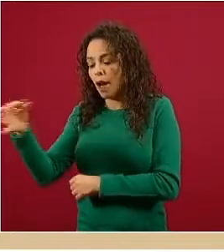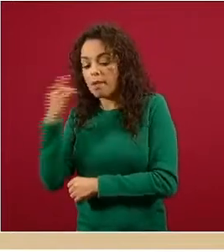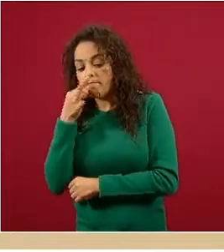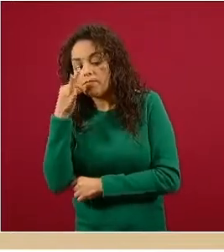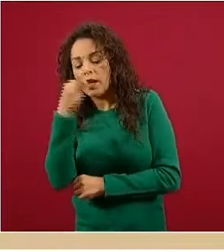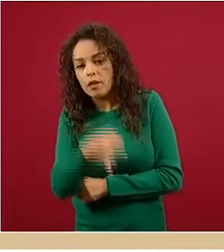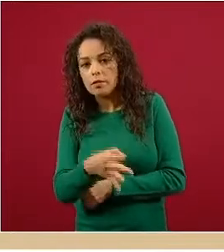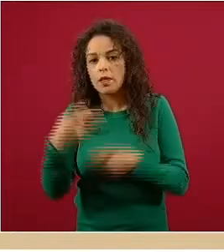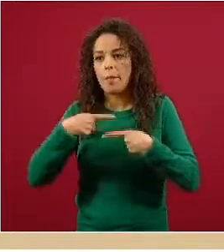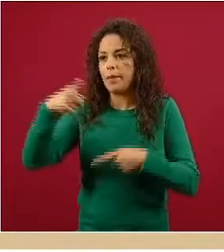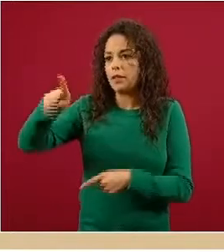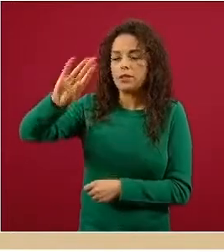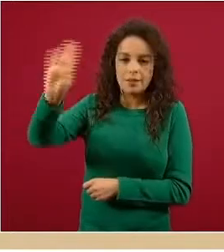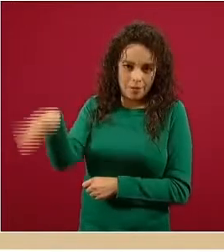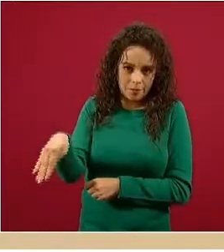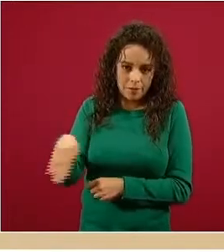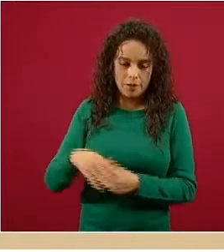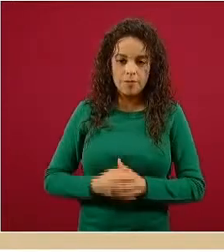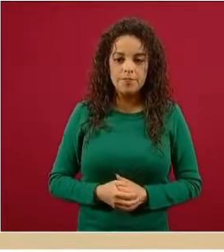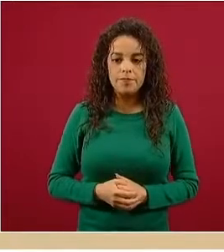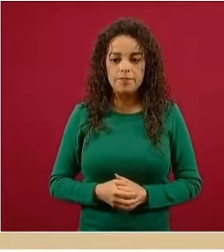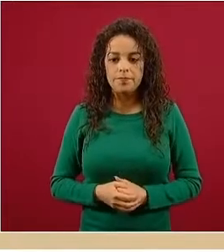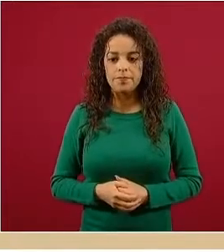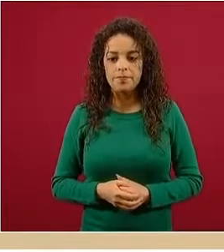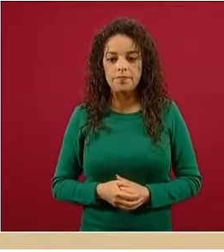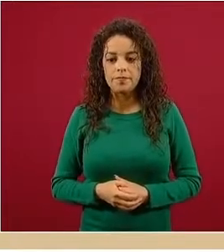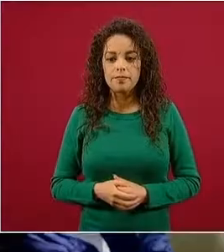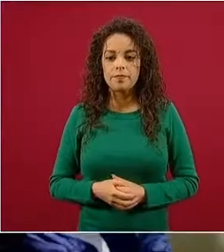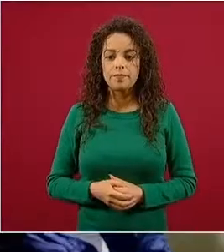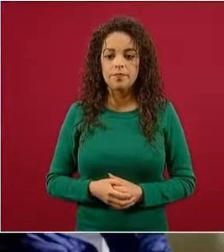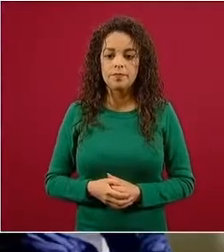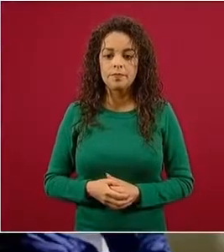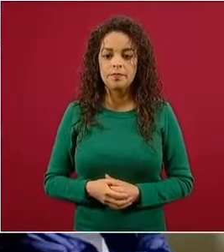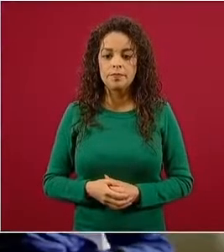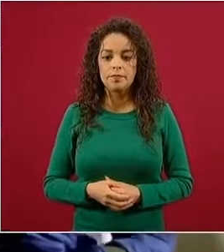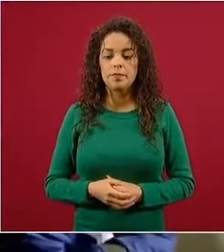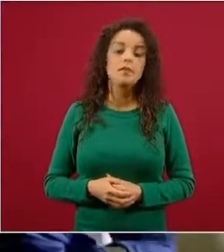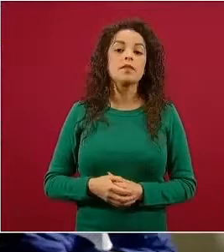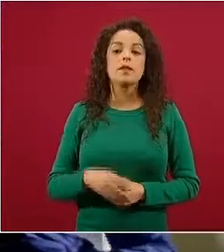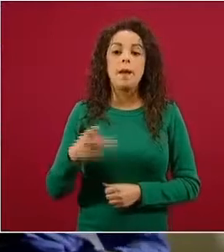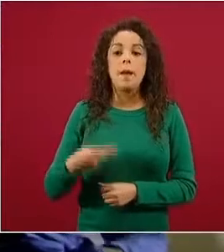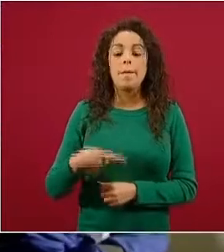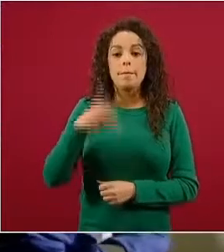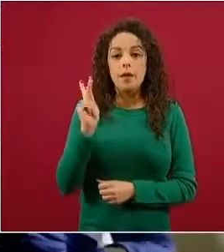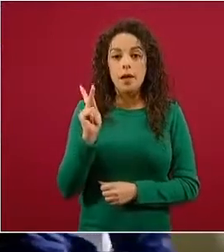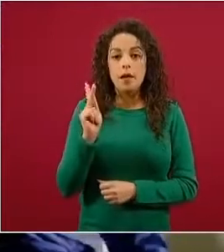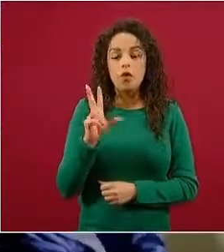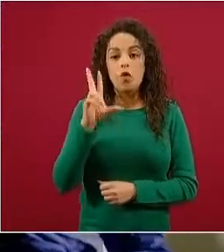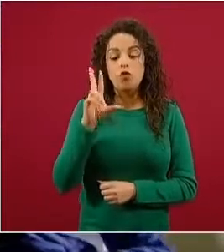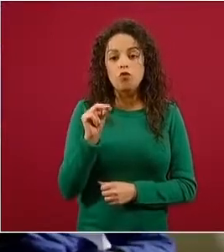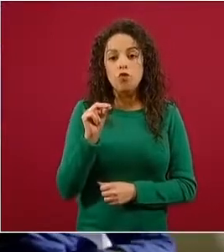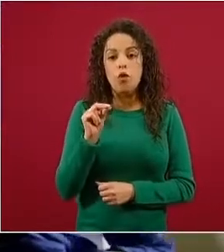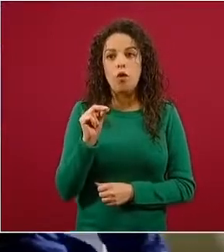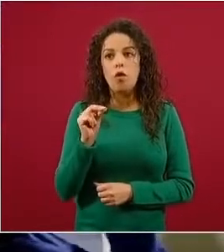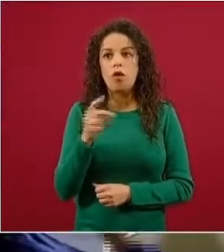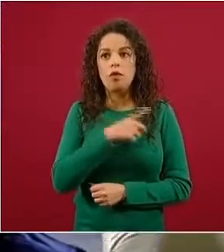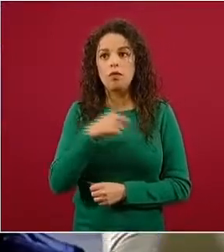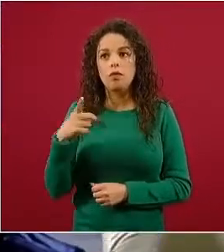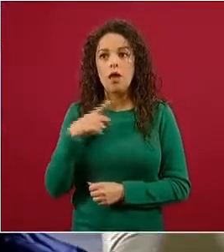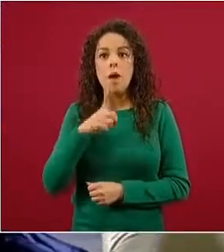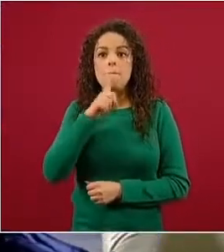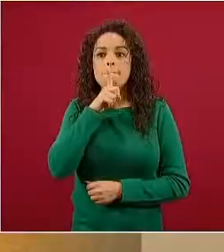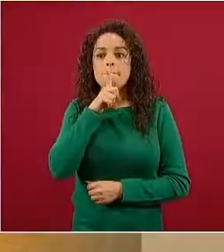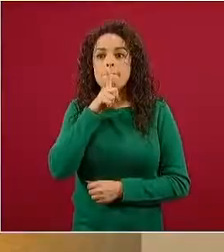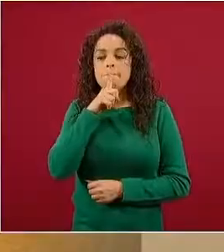de un familiar alrededor de niños pequeños? ¿Cómo explicar la muerte a los niños y niñas? Bueno, va a depender también del desarrollo